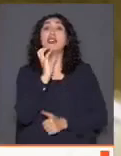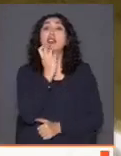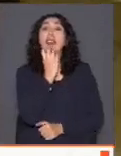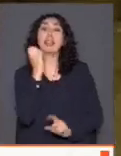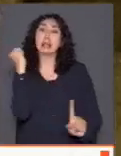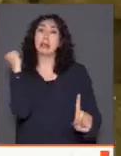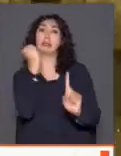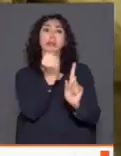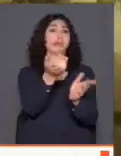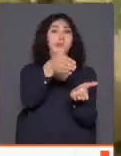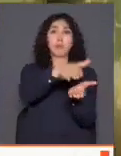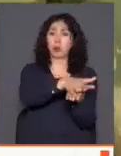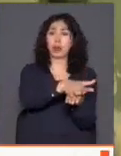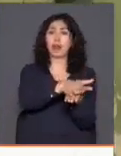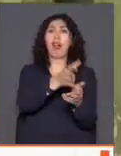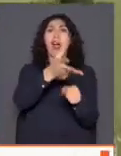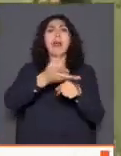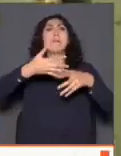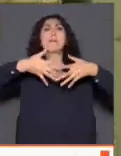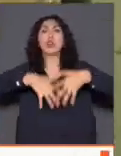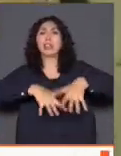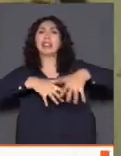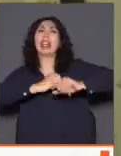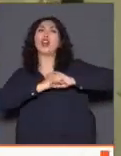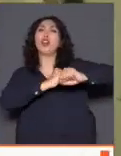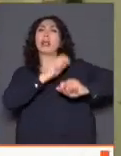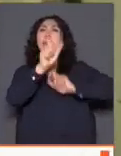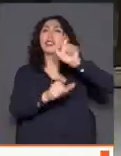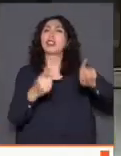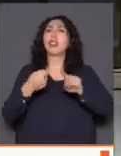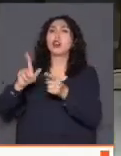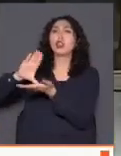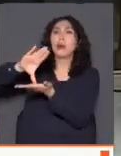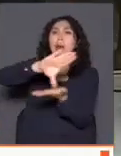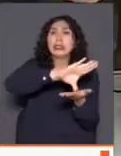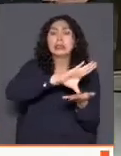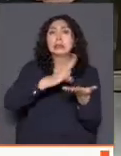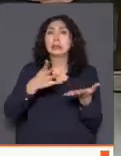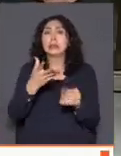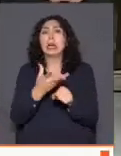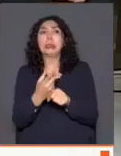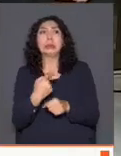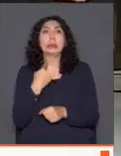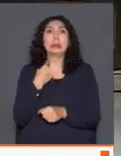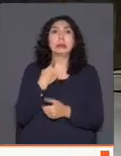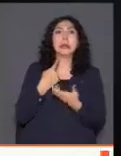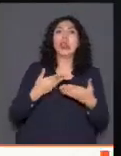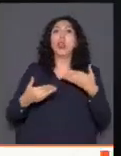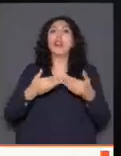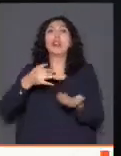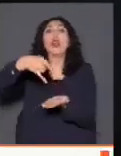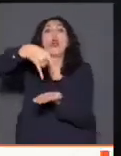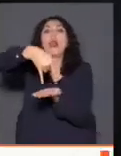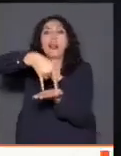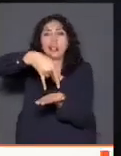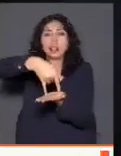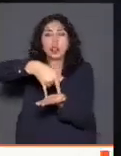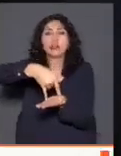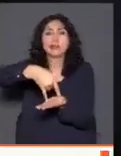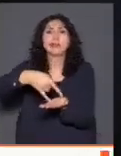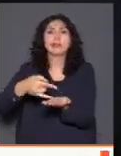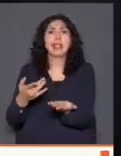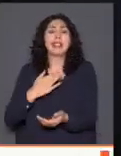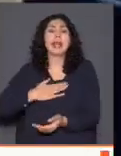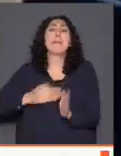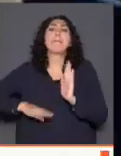en protestas contra migrantes, hacía crecer en paralelo una presión transversal en el Congreso por mayores medidas de seguridad en